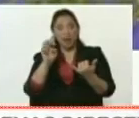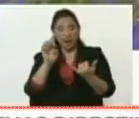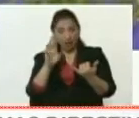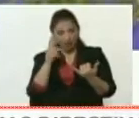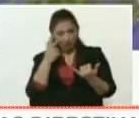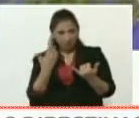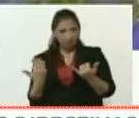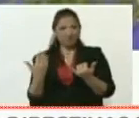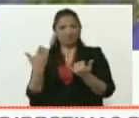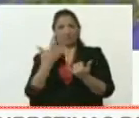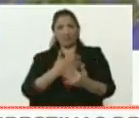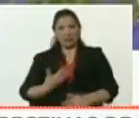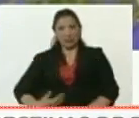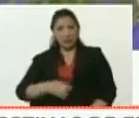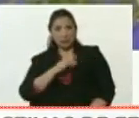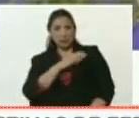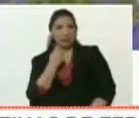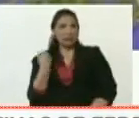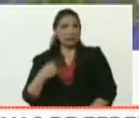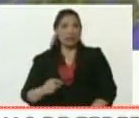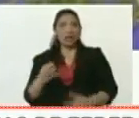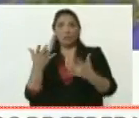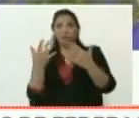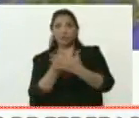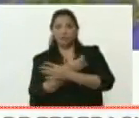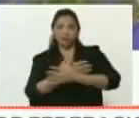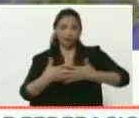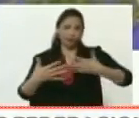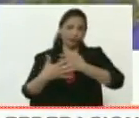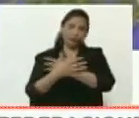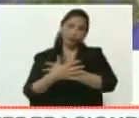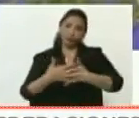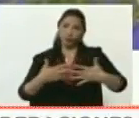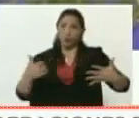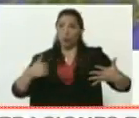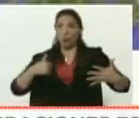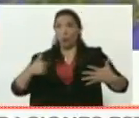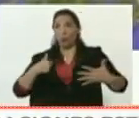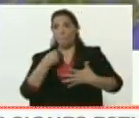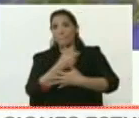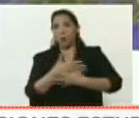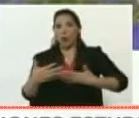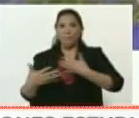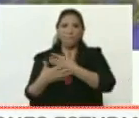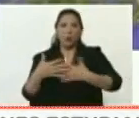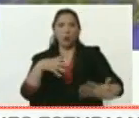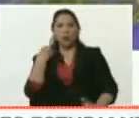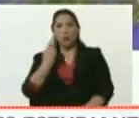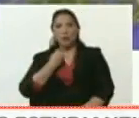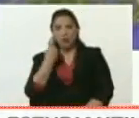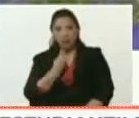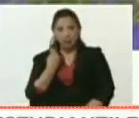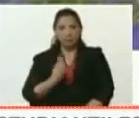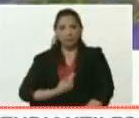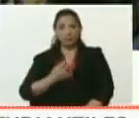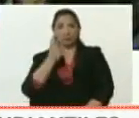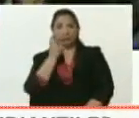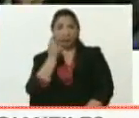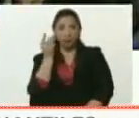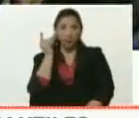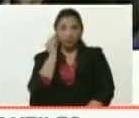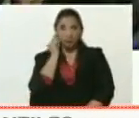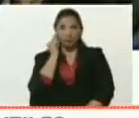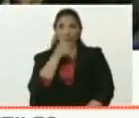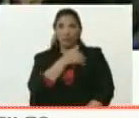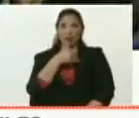Piñera, tiene sangre en sus manos, no solo cualquier sangre, sangre de jóvenes, muchachos y muchachas que lo que quieren